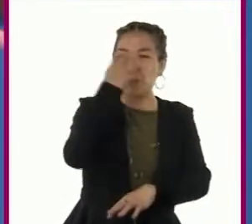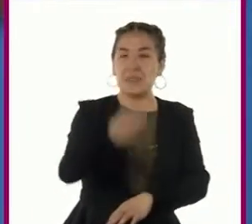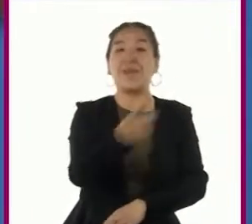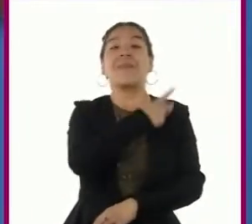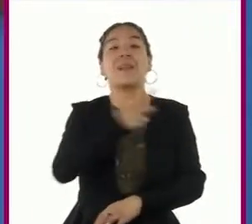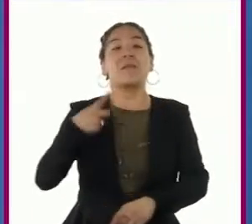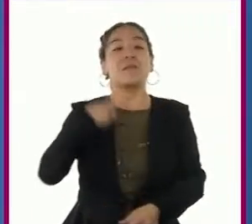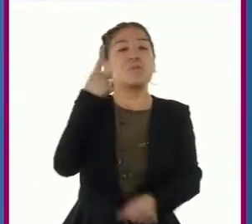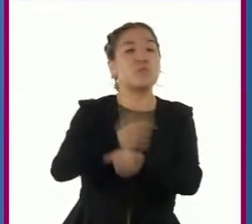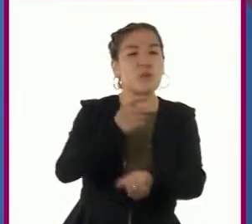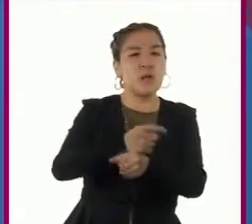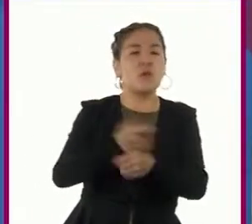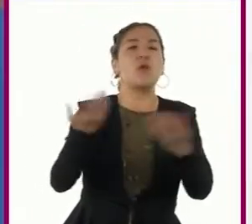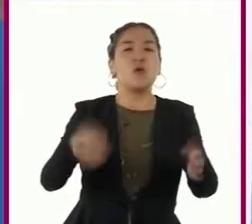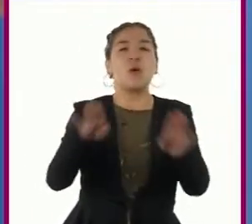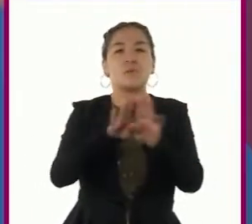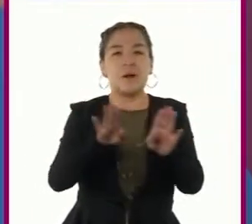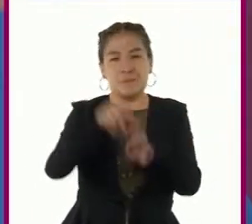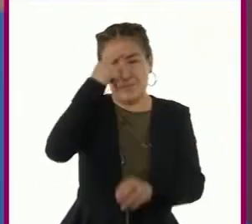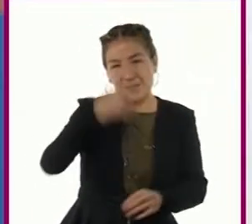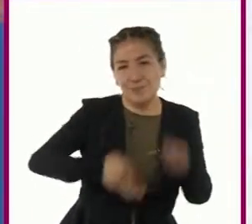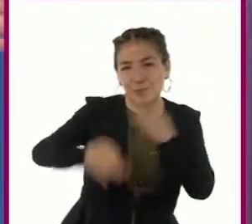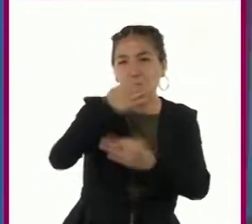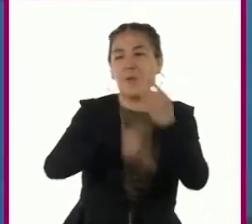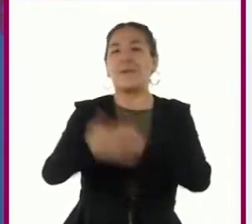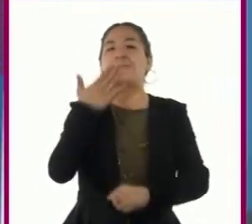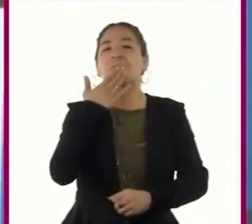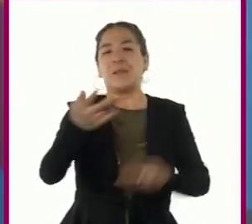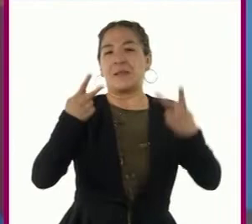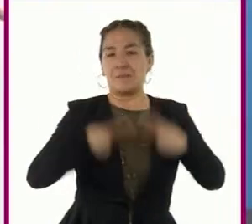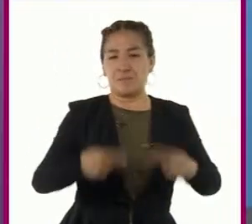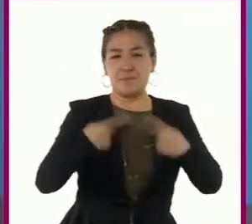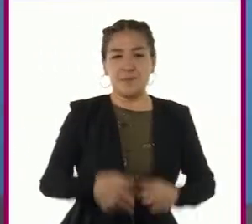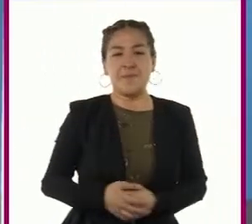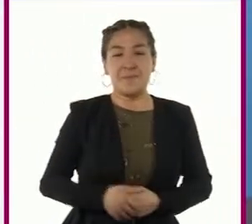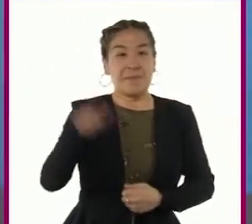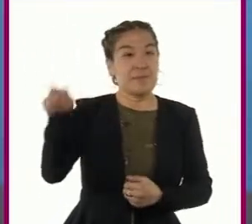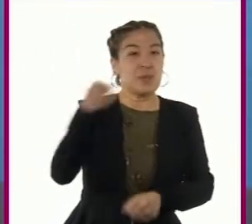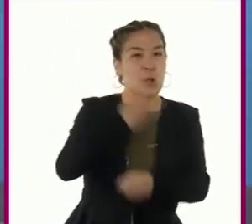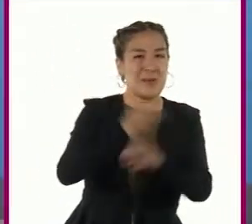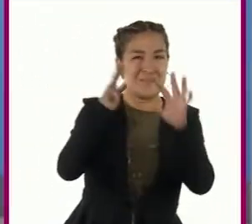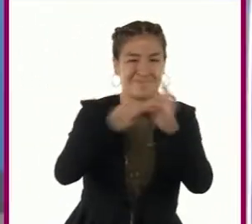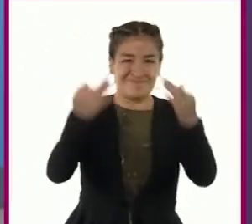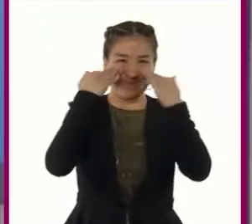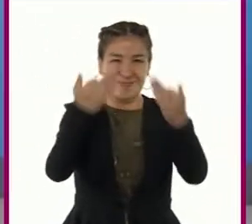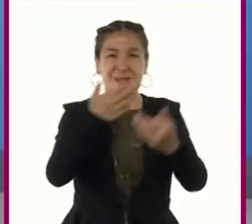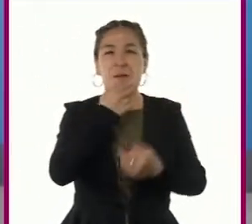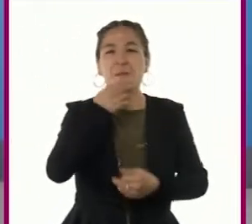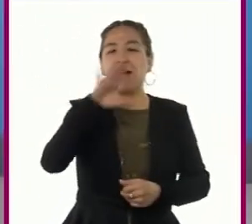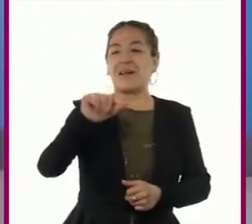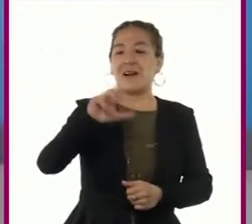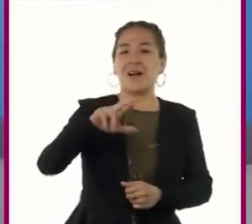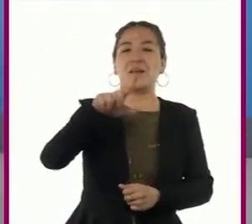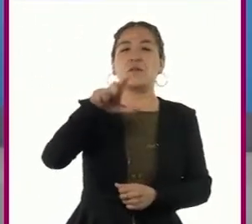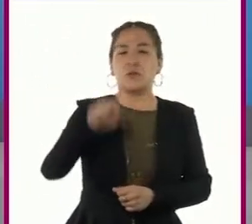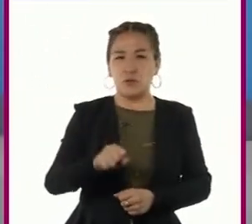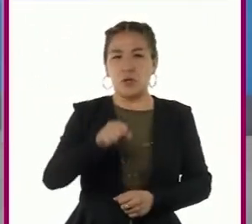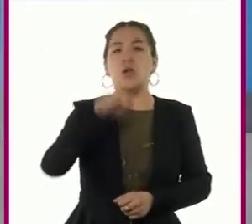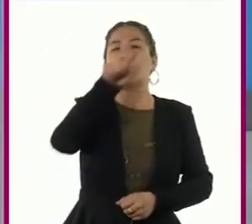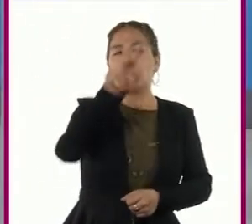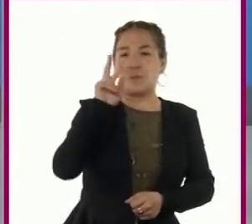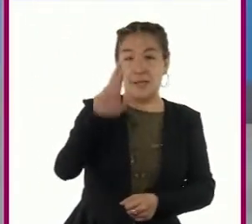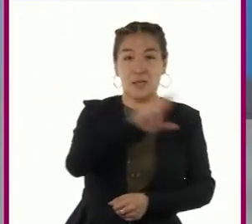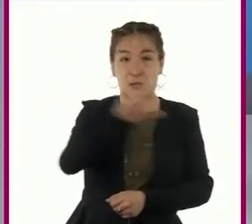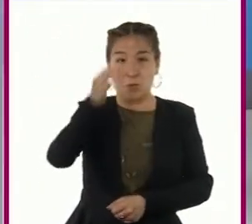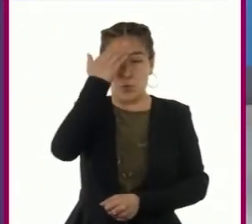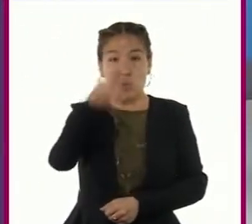cambiar con el fin de lograr el bien común. Después de escuchar el testimonio de Carlos Gutiérrez, ¿reconocen